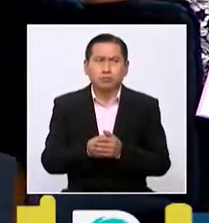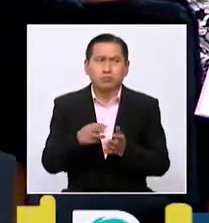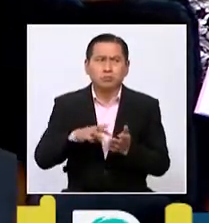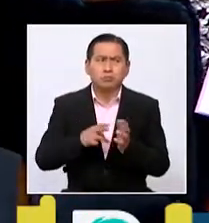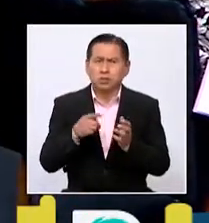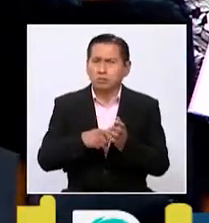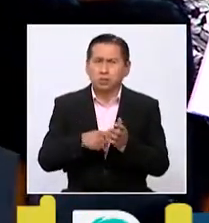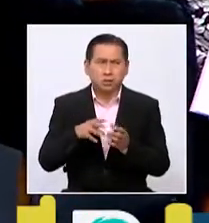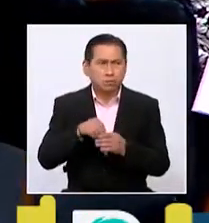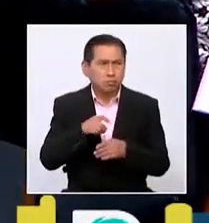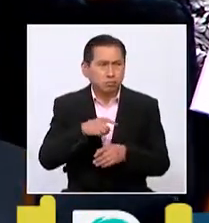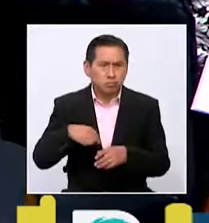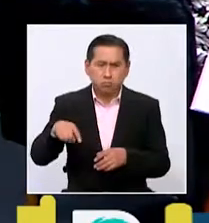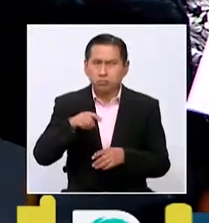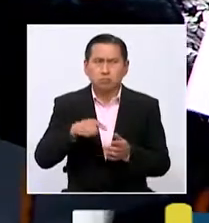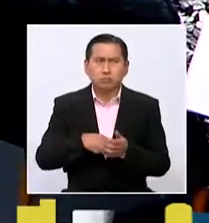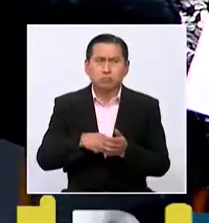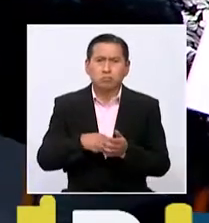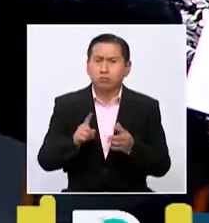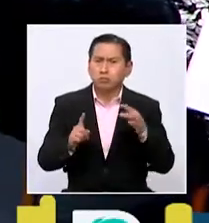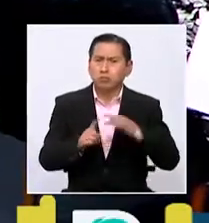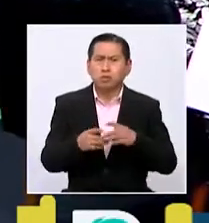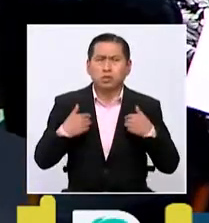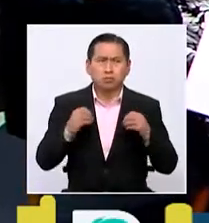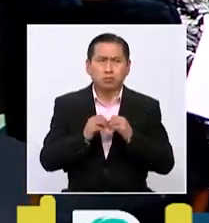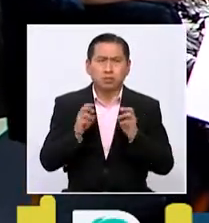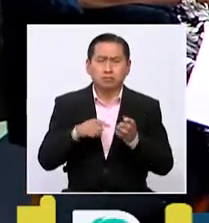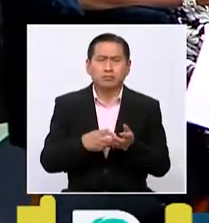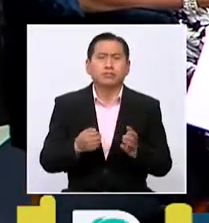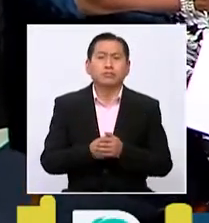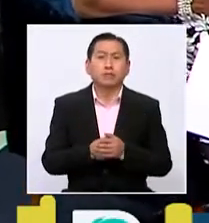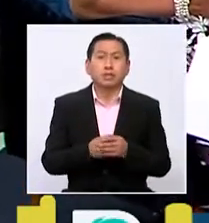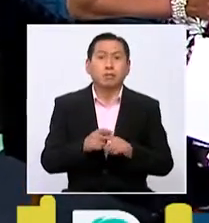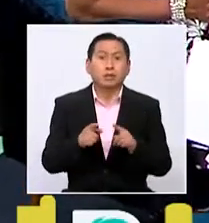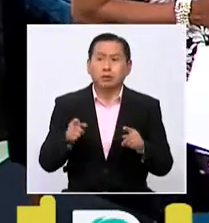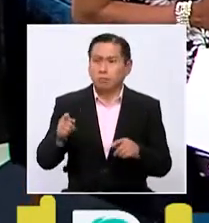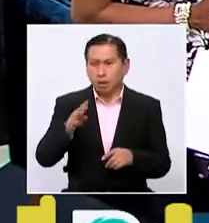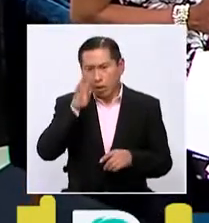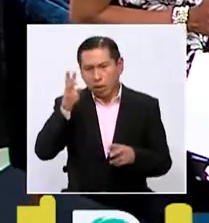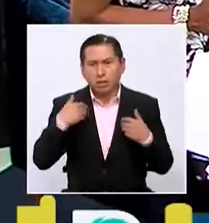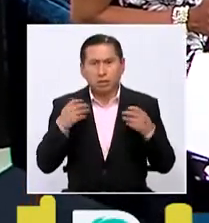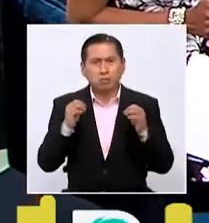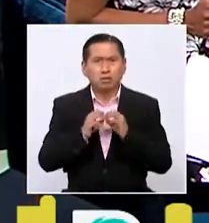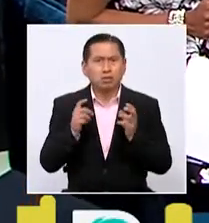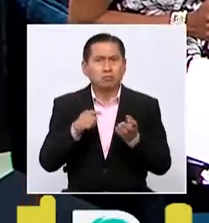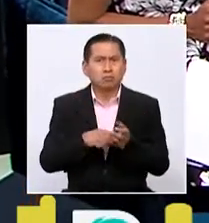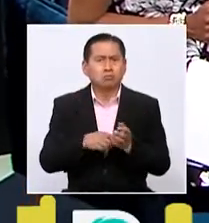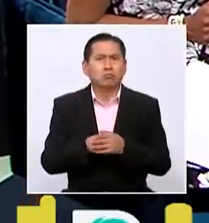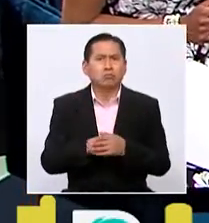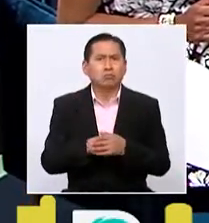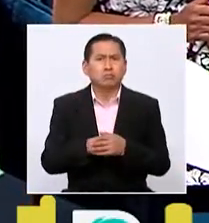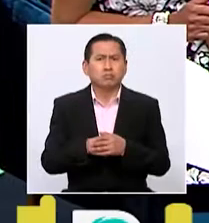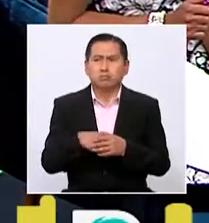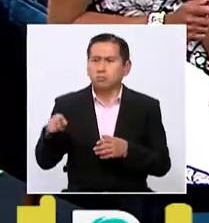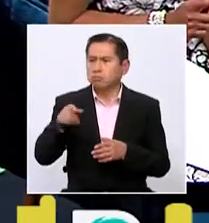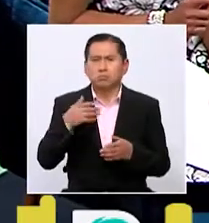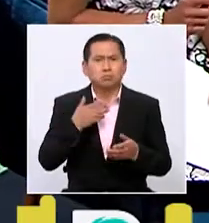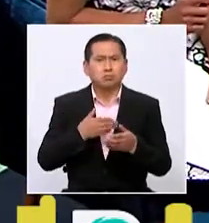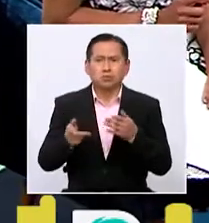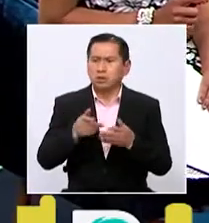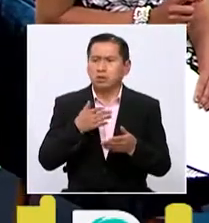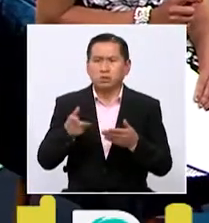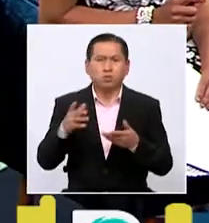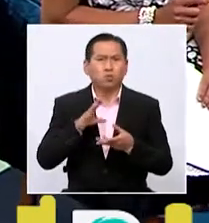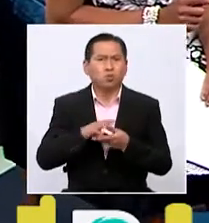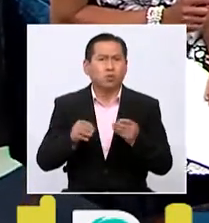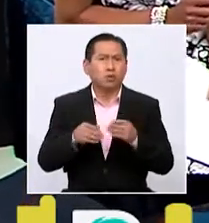punto de vista del efecto que pudiese causar. Pero realmente es ficción, es como cualquier cuento. Es decir, antes que